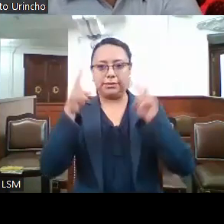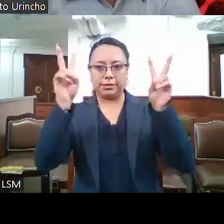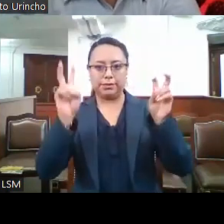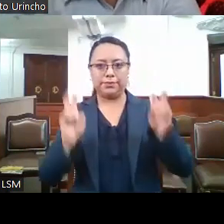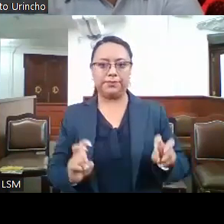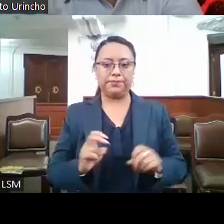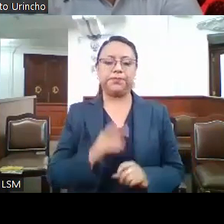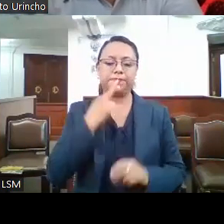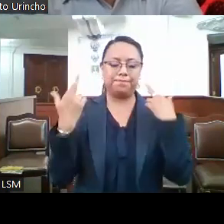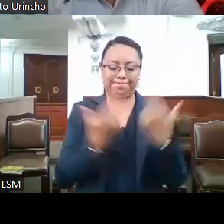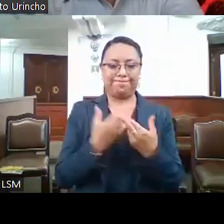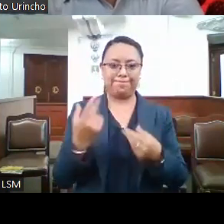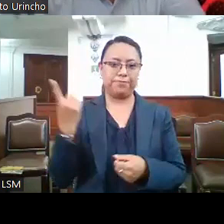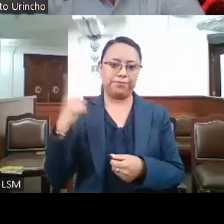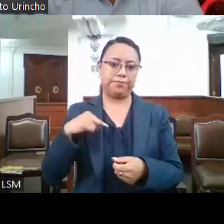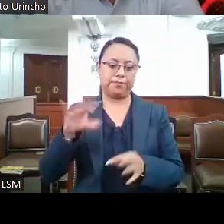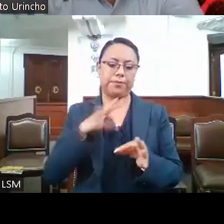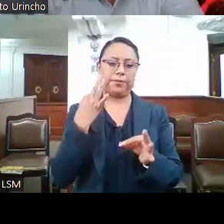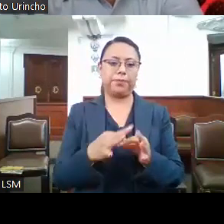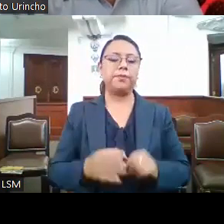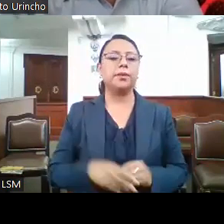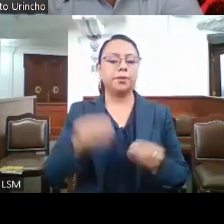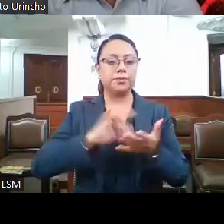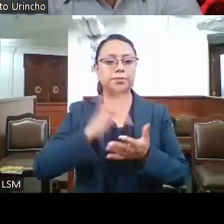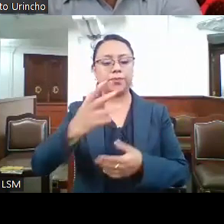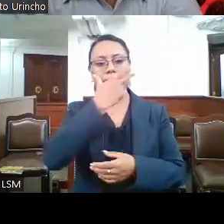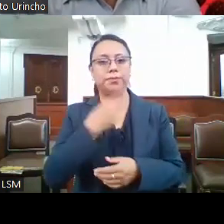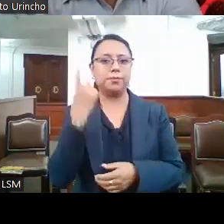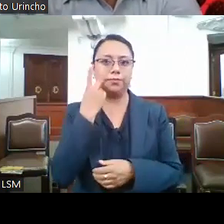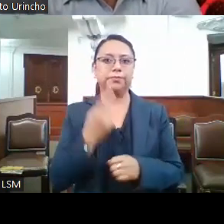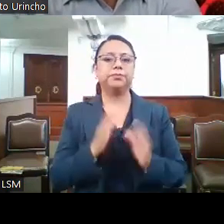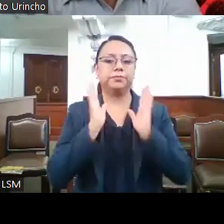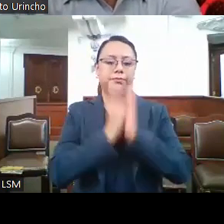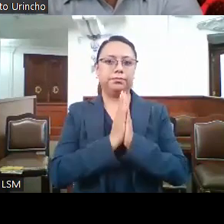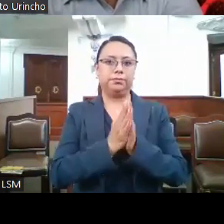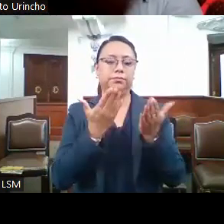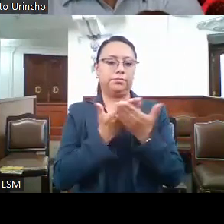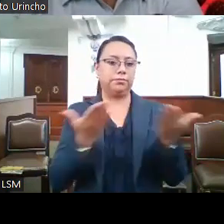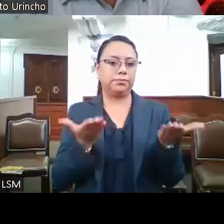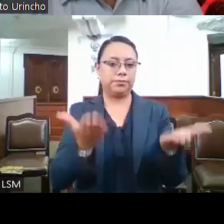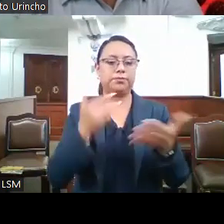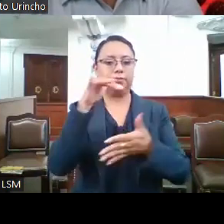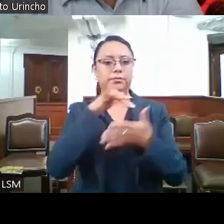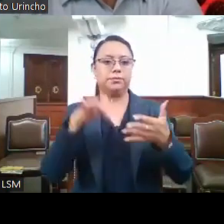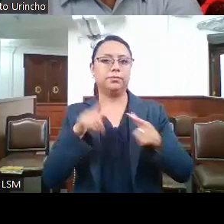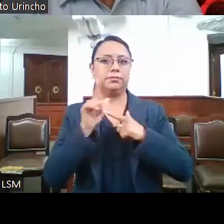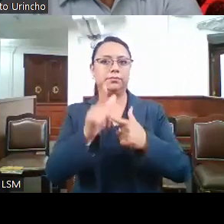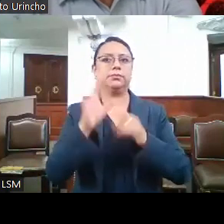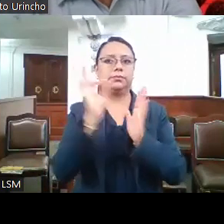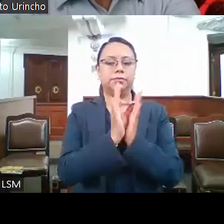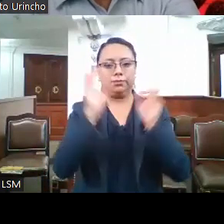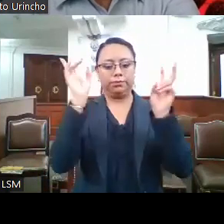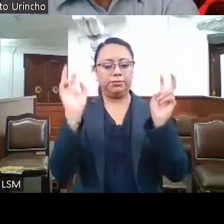su instrucción, diputado presidente. Muchas gracias, diputado. Proceda nuevamente, por favor, a dar lectura al siguiente punto del orden del